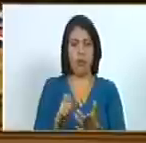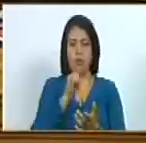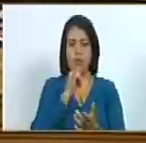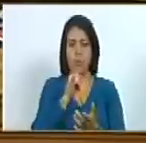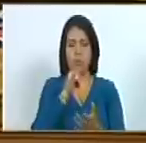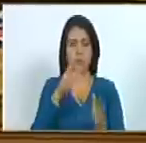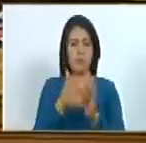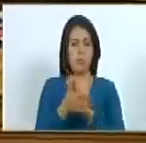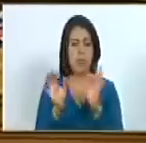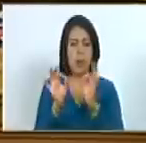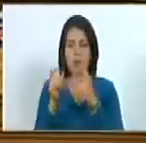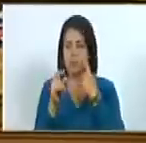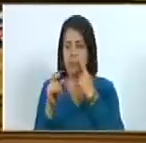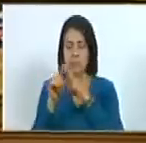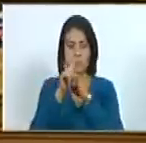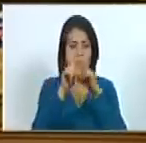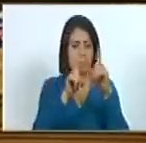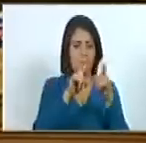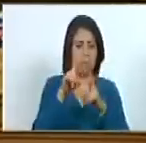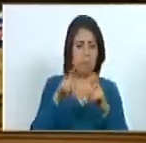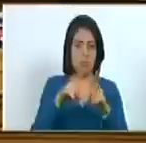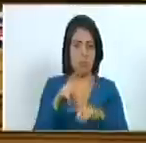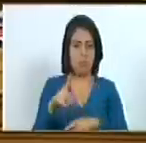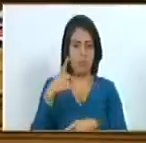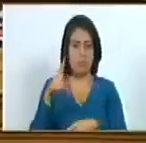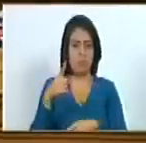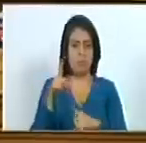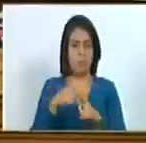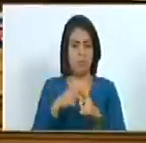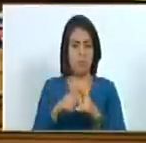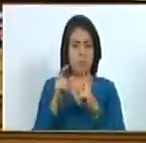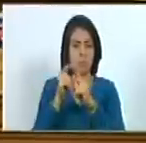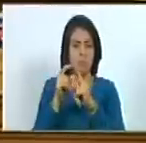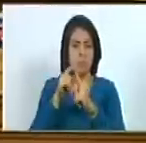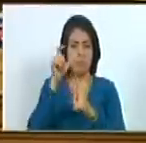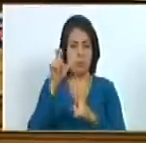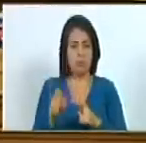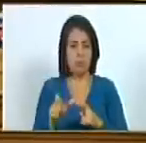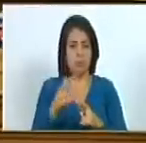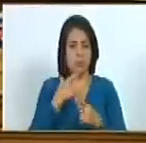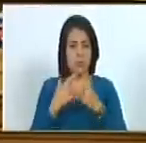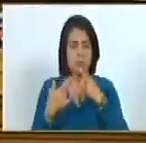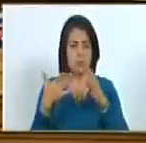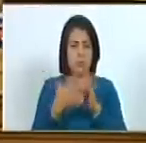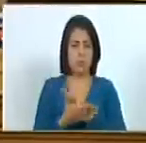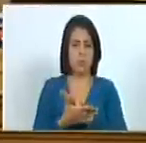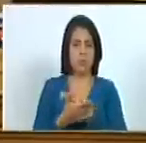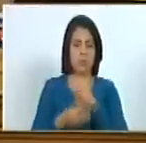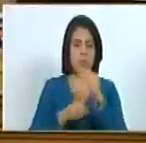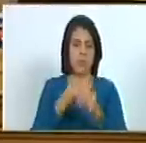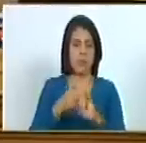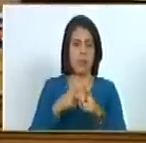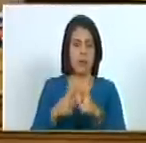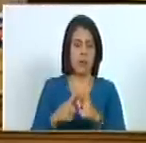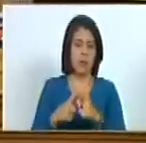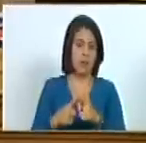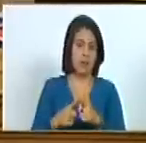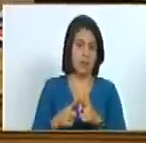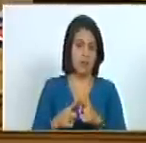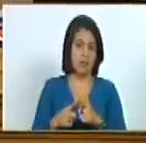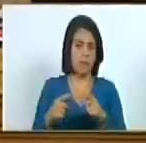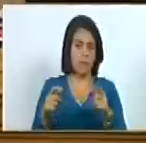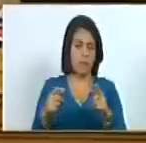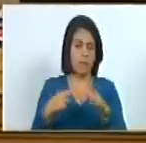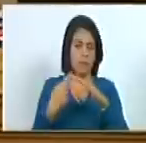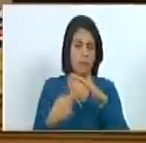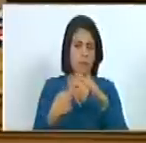información. No se cierra los derechos de palabra. Quiero proponerle a la plenaria un breve